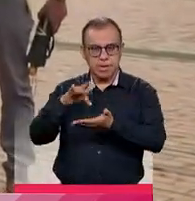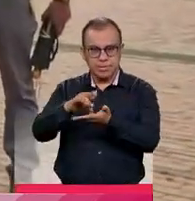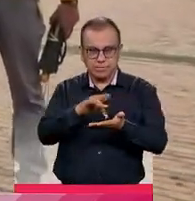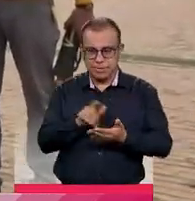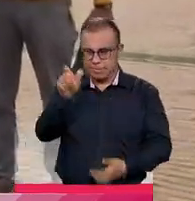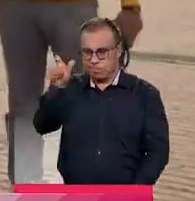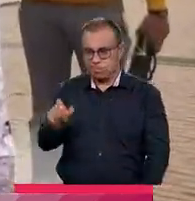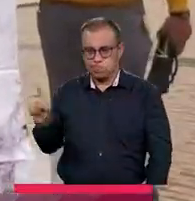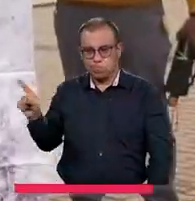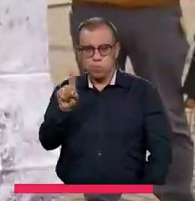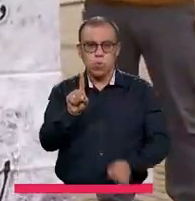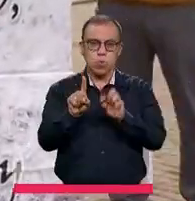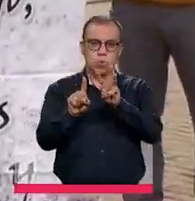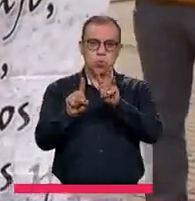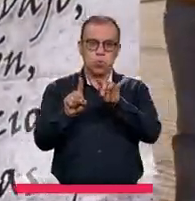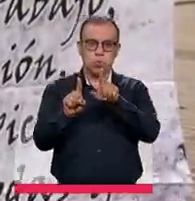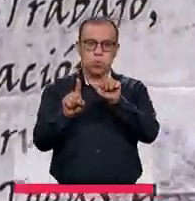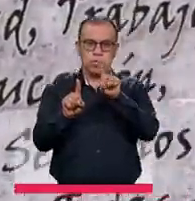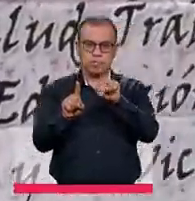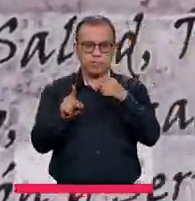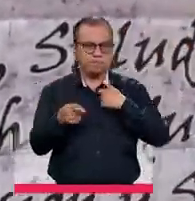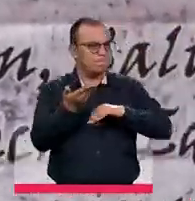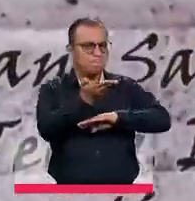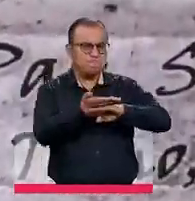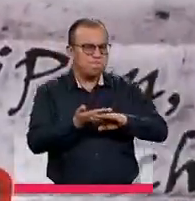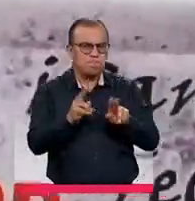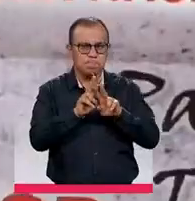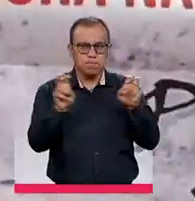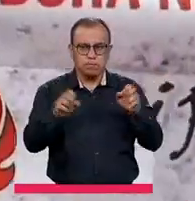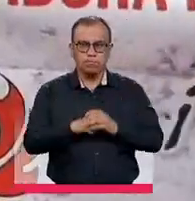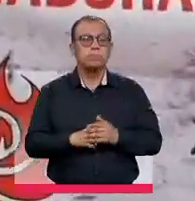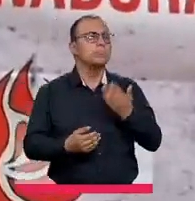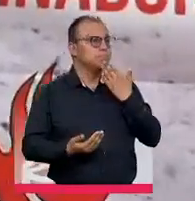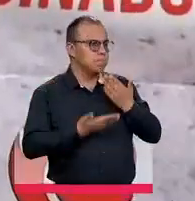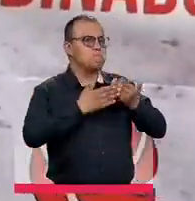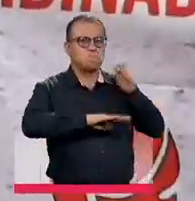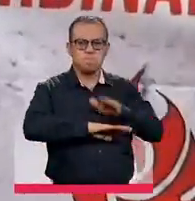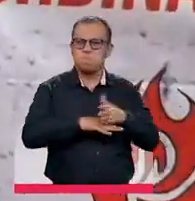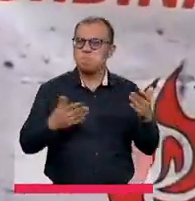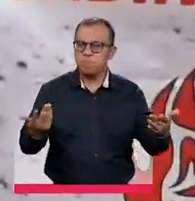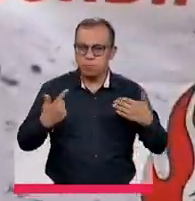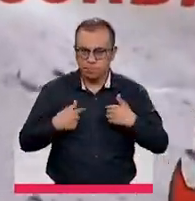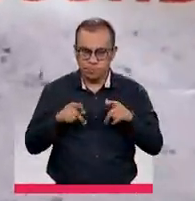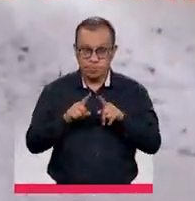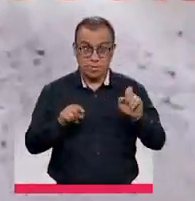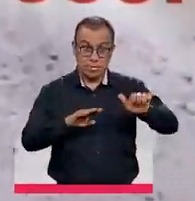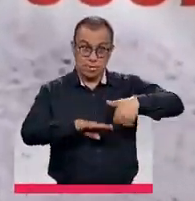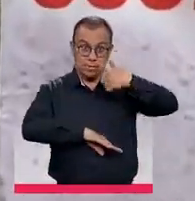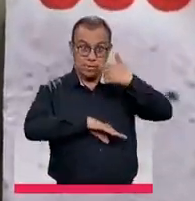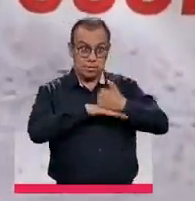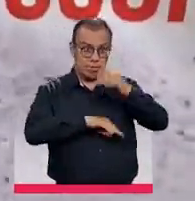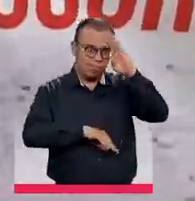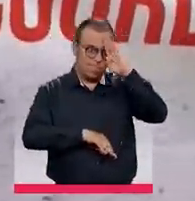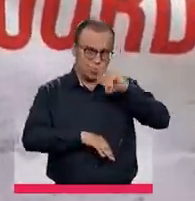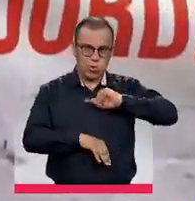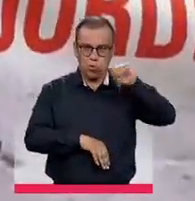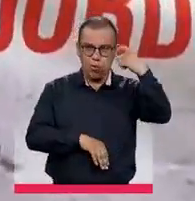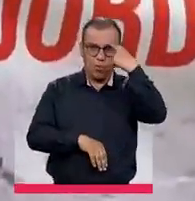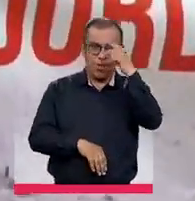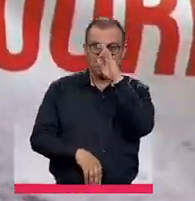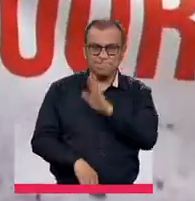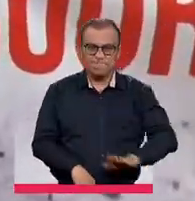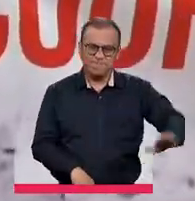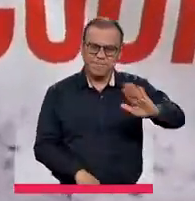manifestación. Don Wilson, buenas tardes. ¿Qué más le están pidiendo ustedes a las autoridades? Bueno, buenas tardes. Nosotros le estamos pidiendo a las autoridades en cabeza del gobierno nacional